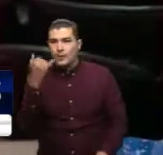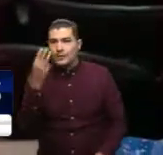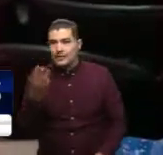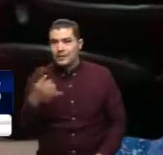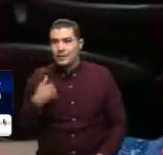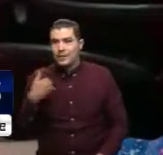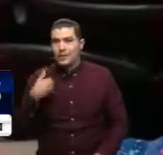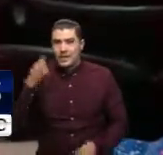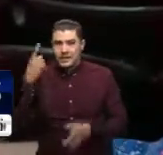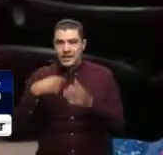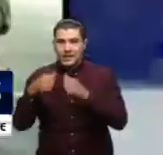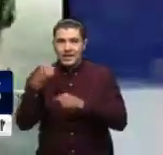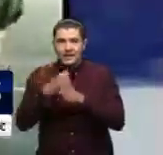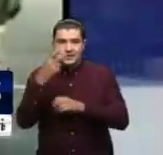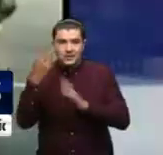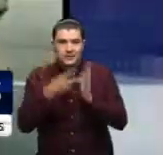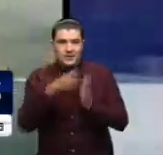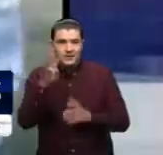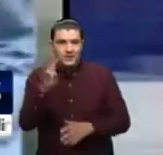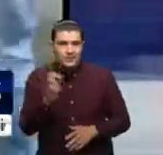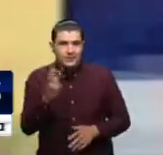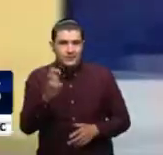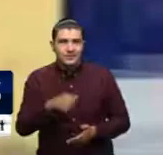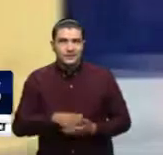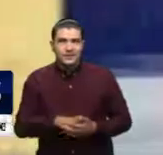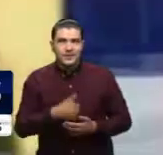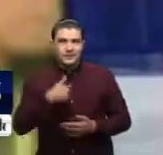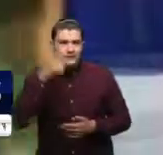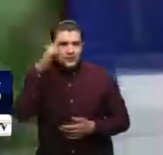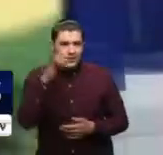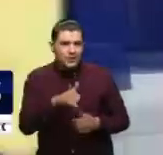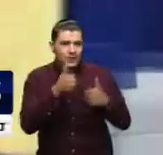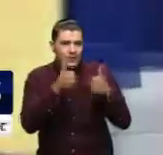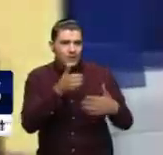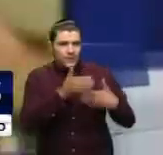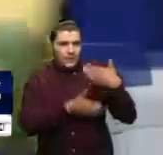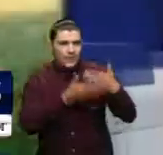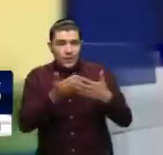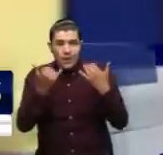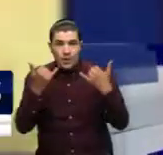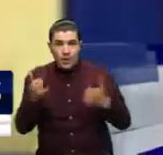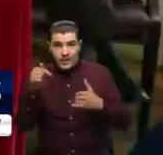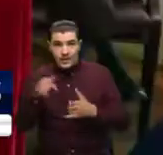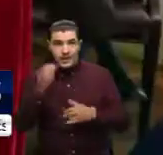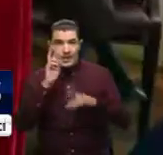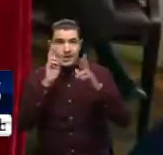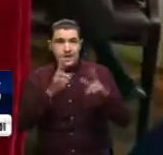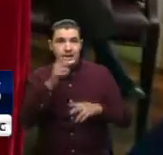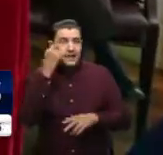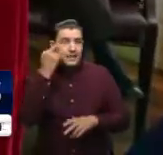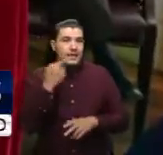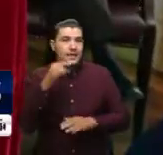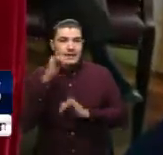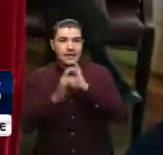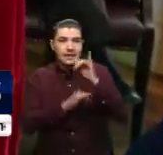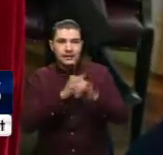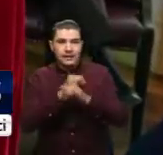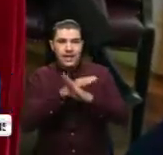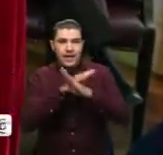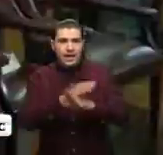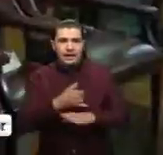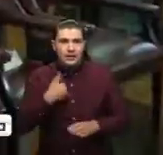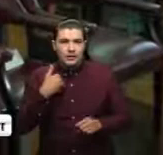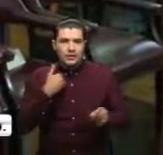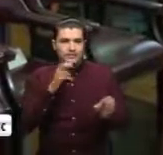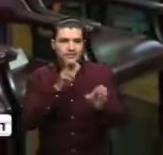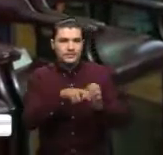2008 creo que vamos por buen camino hoy la gobernación de santander conmemora el día internacional contra el reclutamiento de menores y dio a